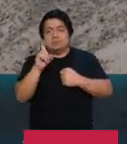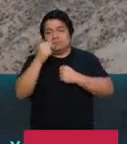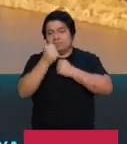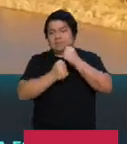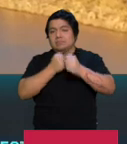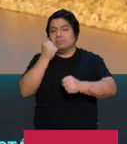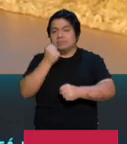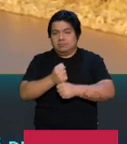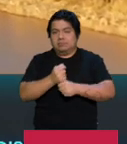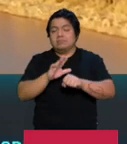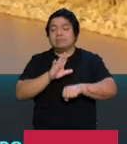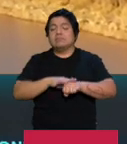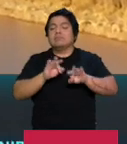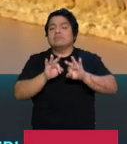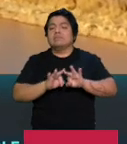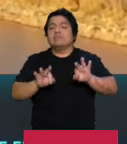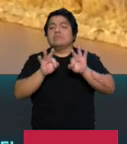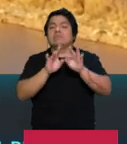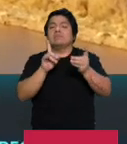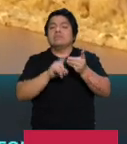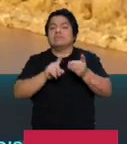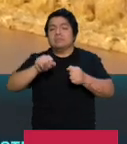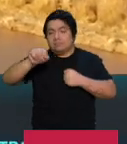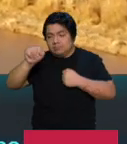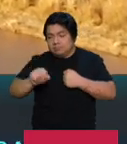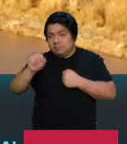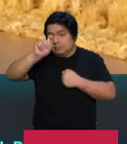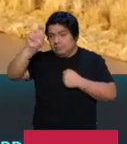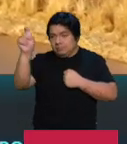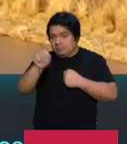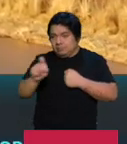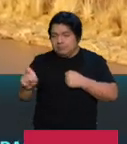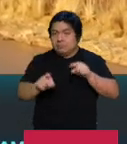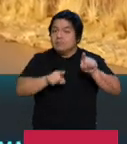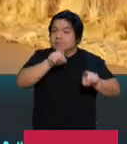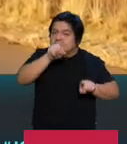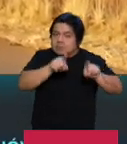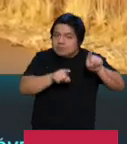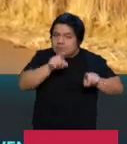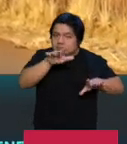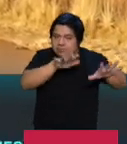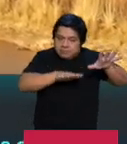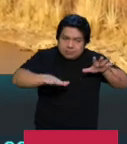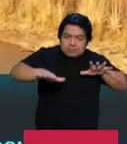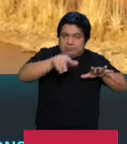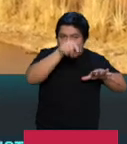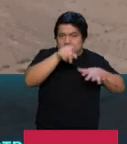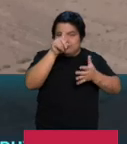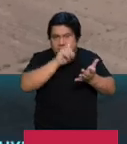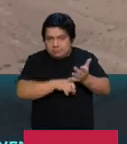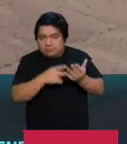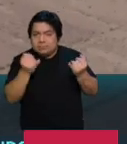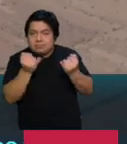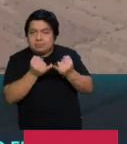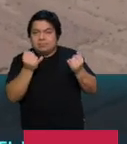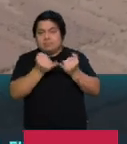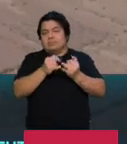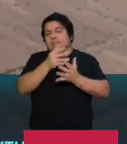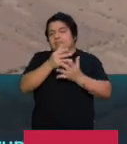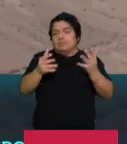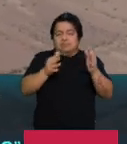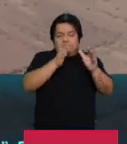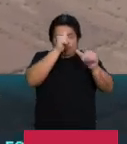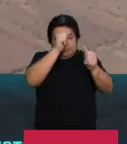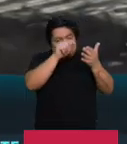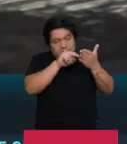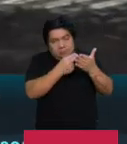año, principalmente al sur de Texas, de acuerdo con las condiciones hidrológicas de la cuenca y a los mecanismos previstos en el